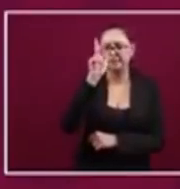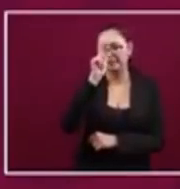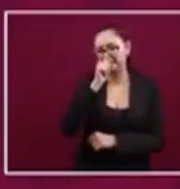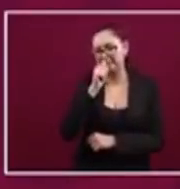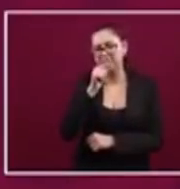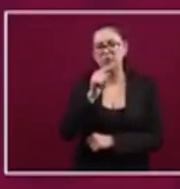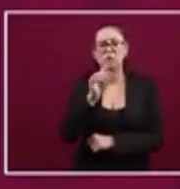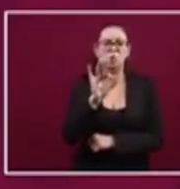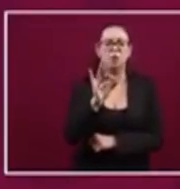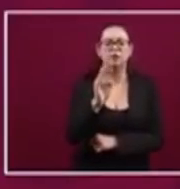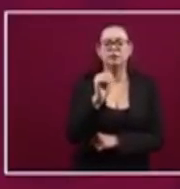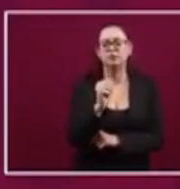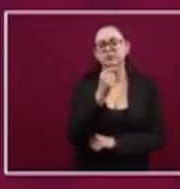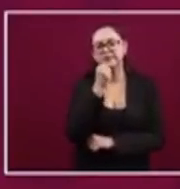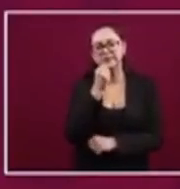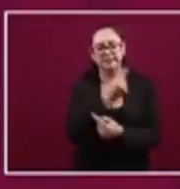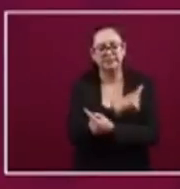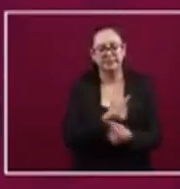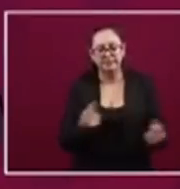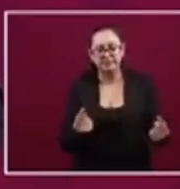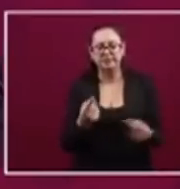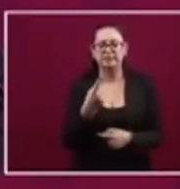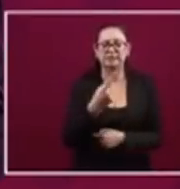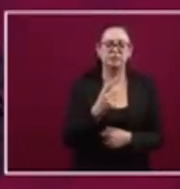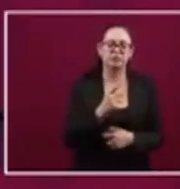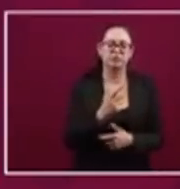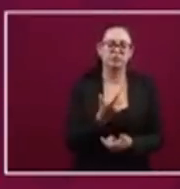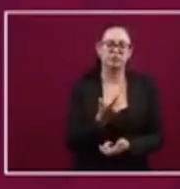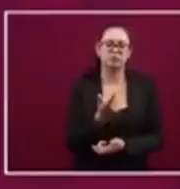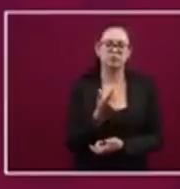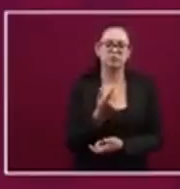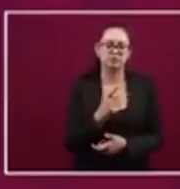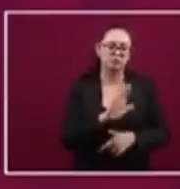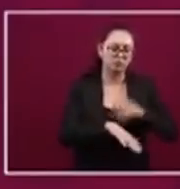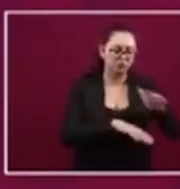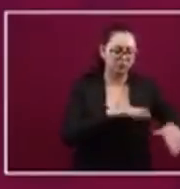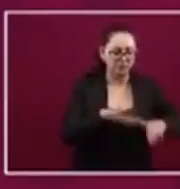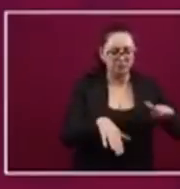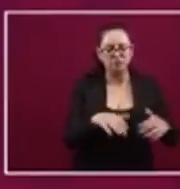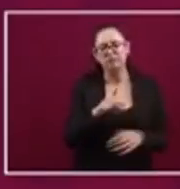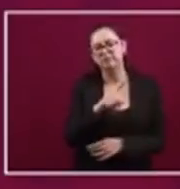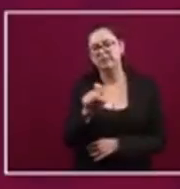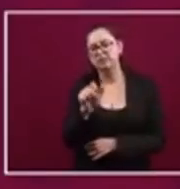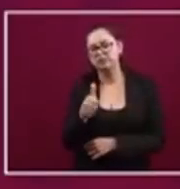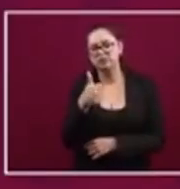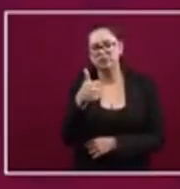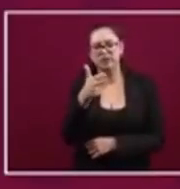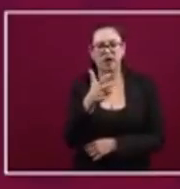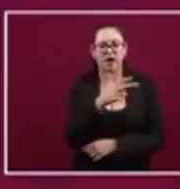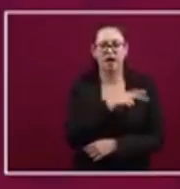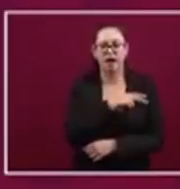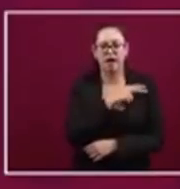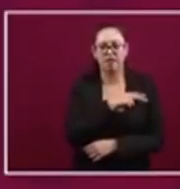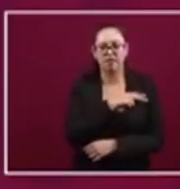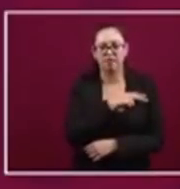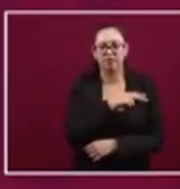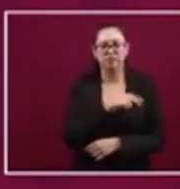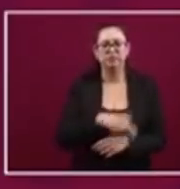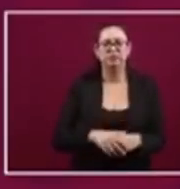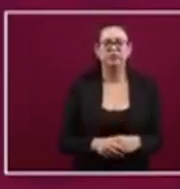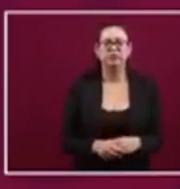49 niños 106 heridos y por eso